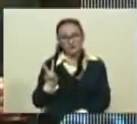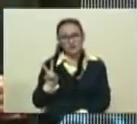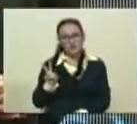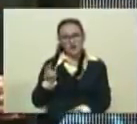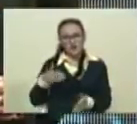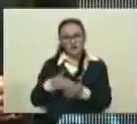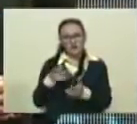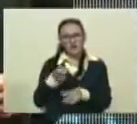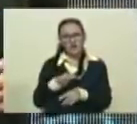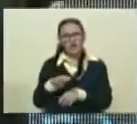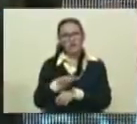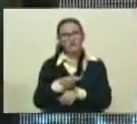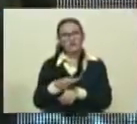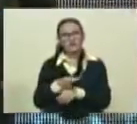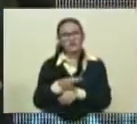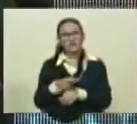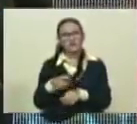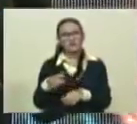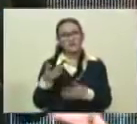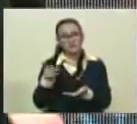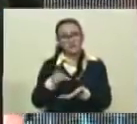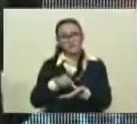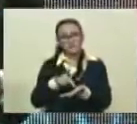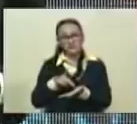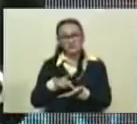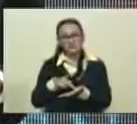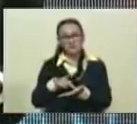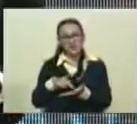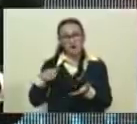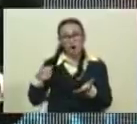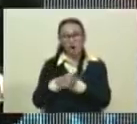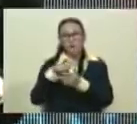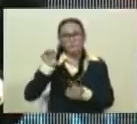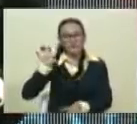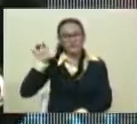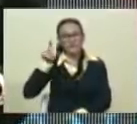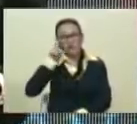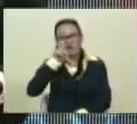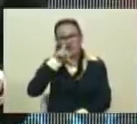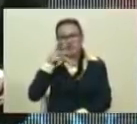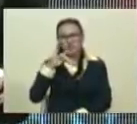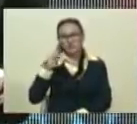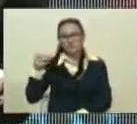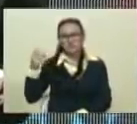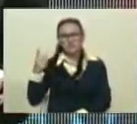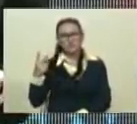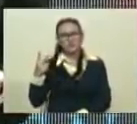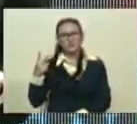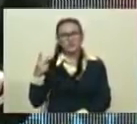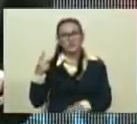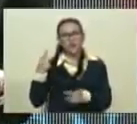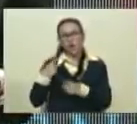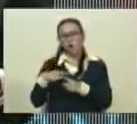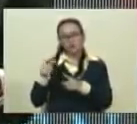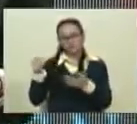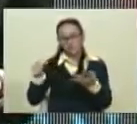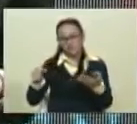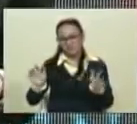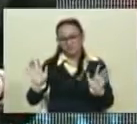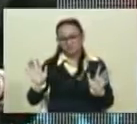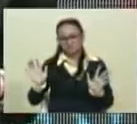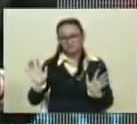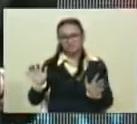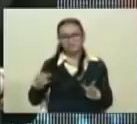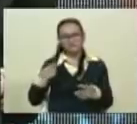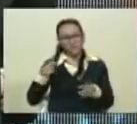gobierno, que habían participado además en el golpe de Estado del año 2002 y otros episodios. Nosotros hemos